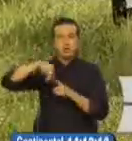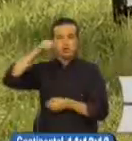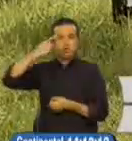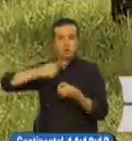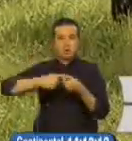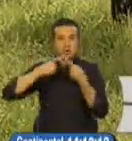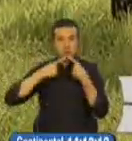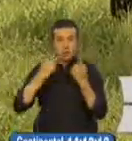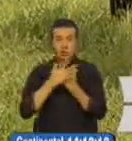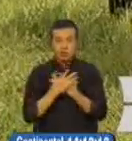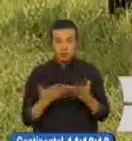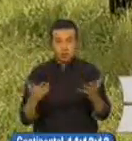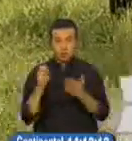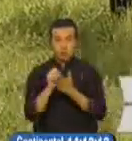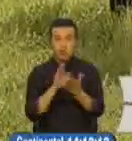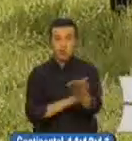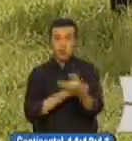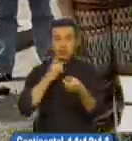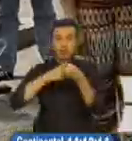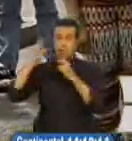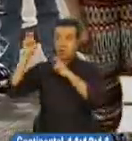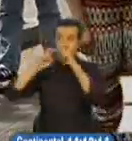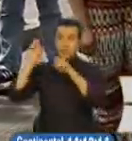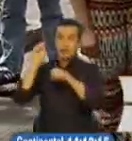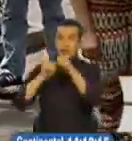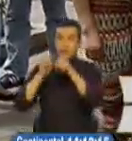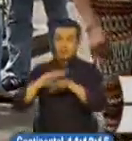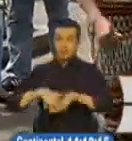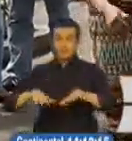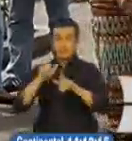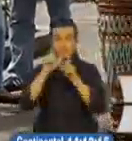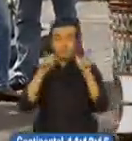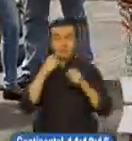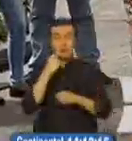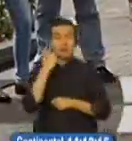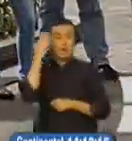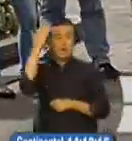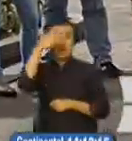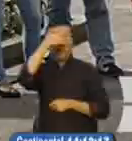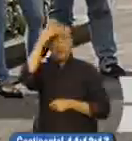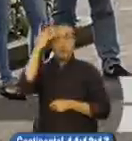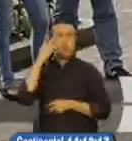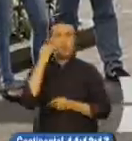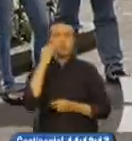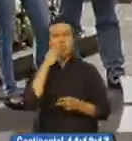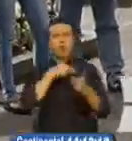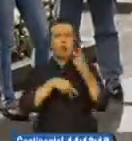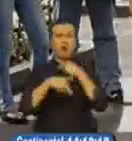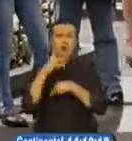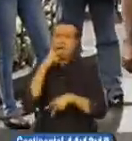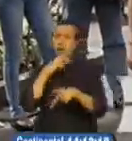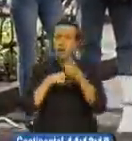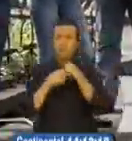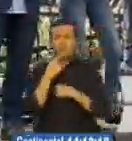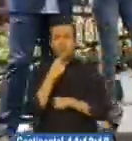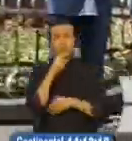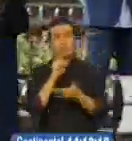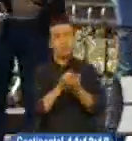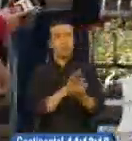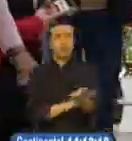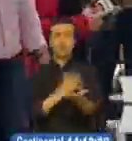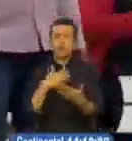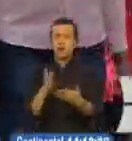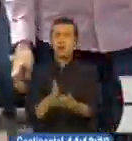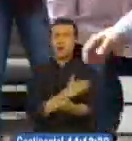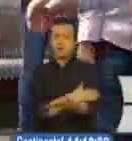consideran serán afectados por el proyecto Quito Cables. Los moradores dicen que el alcalde Rodas le miente a la ciudadanía al decir que el proyecto ha sido